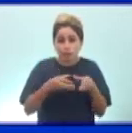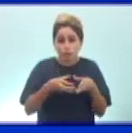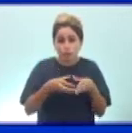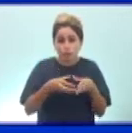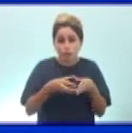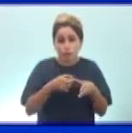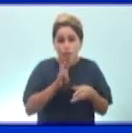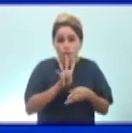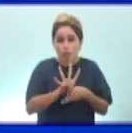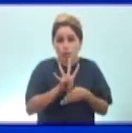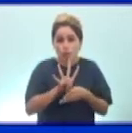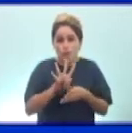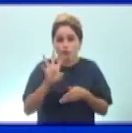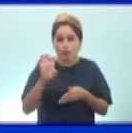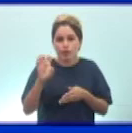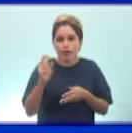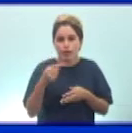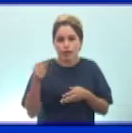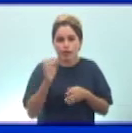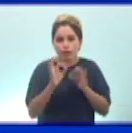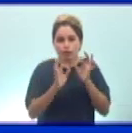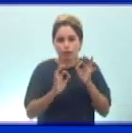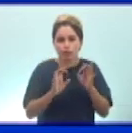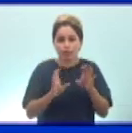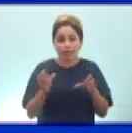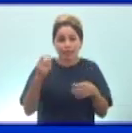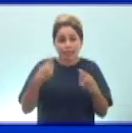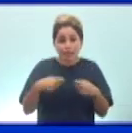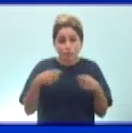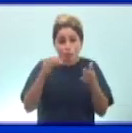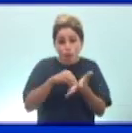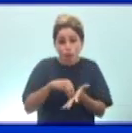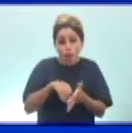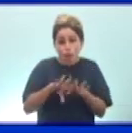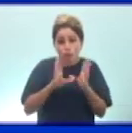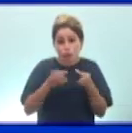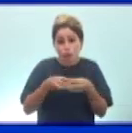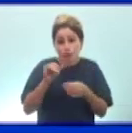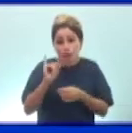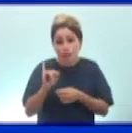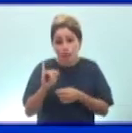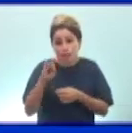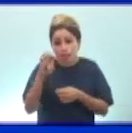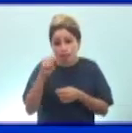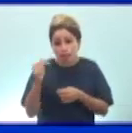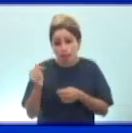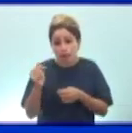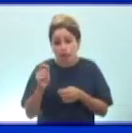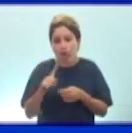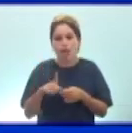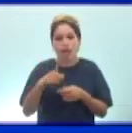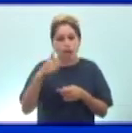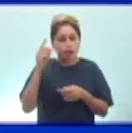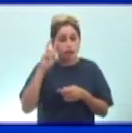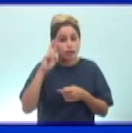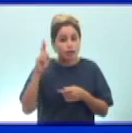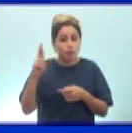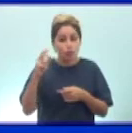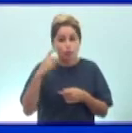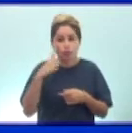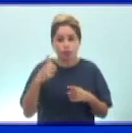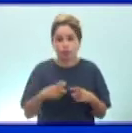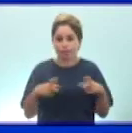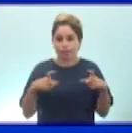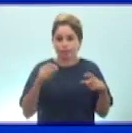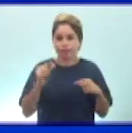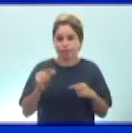electrones y debo distribuir en total 6. Para tener en cuenta lo que me plantea la regla de Hund o de máxima multiplicidad, me quedaría